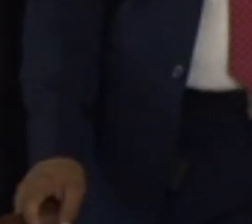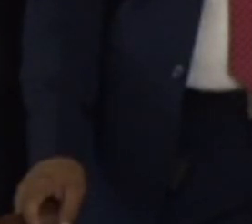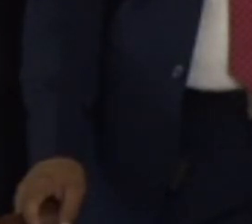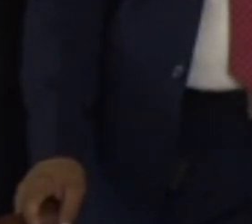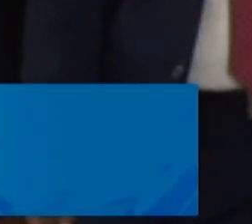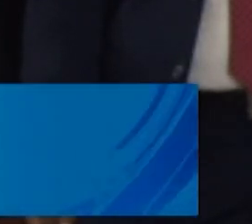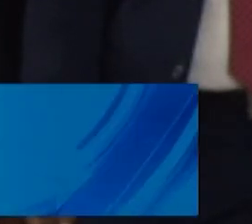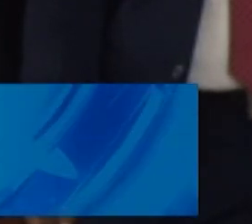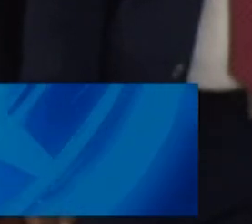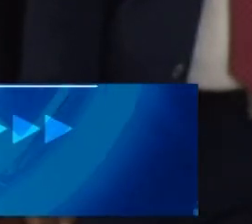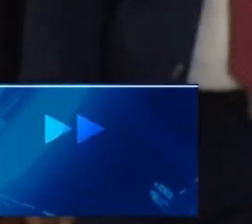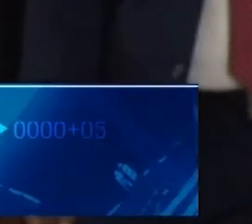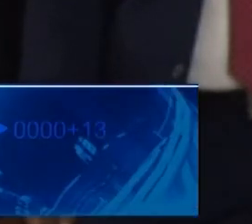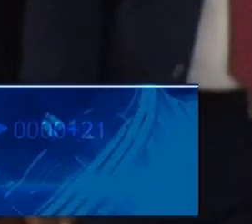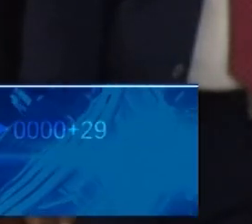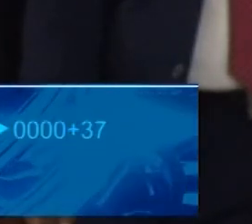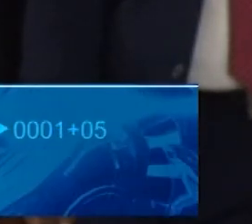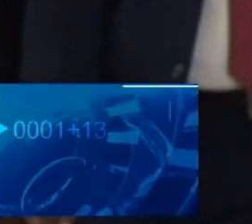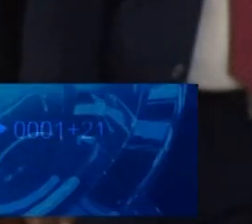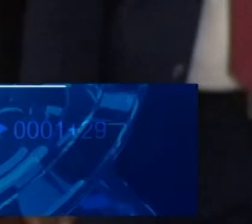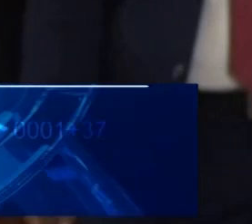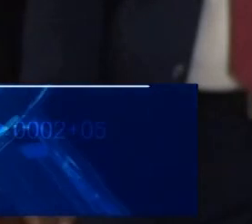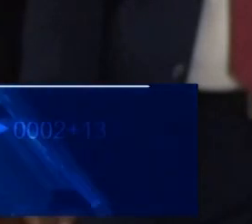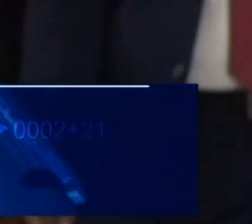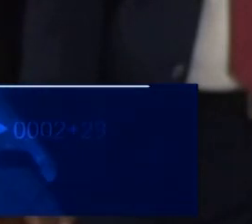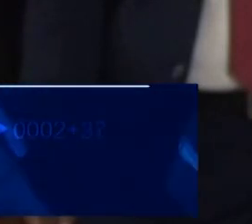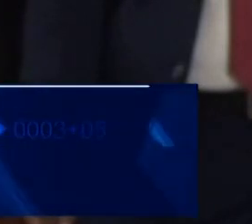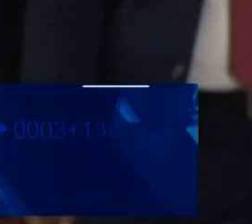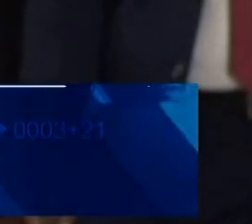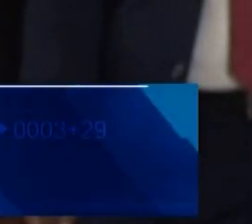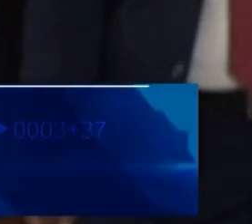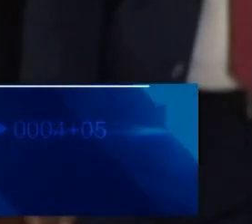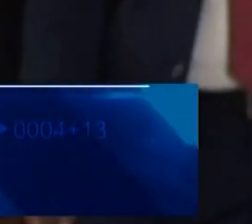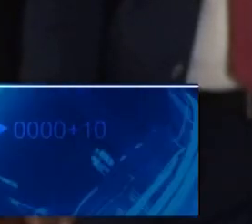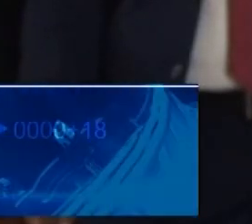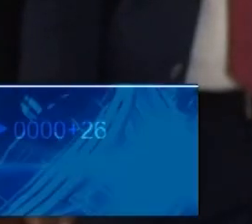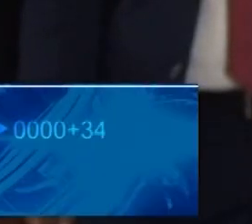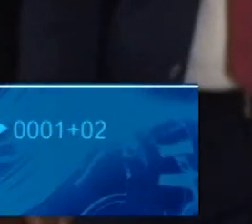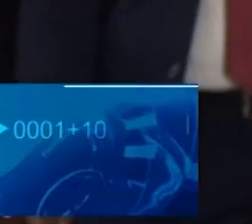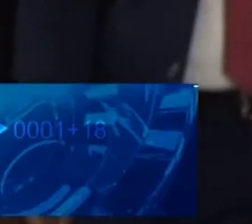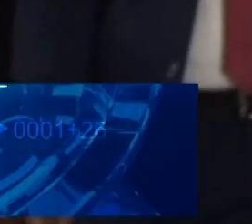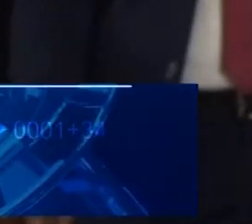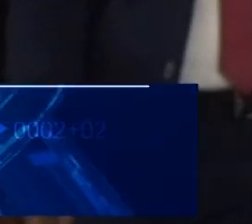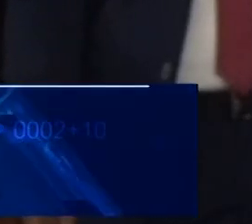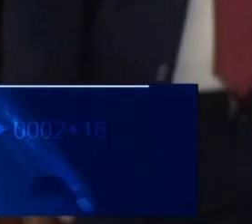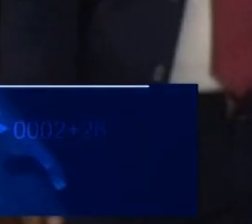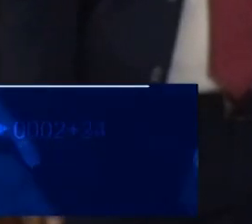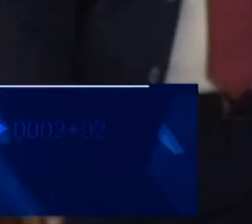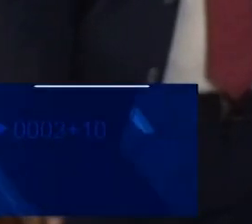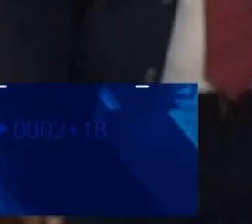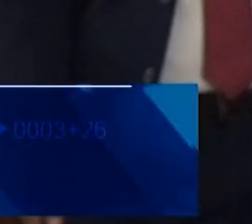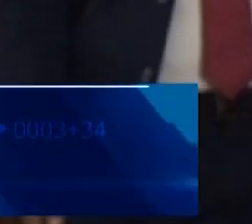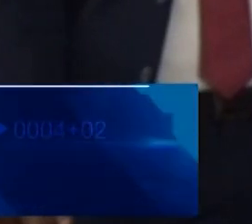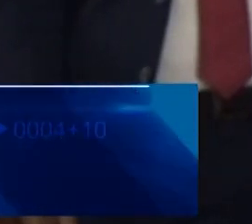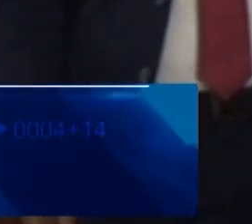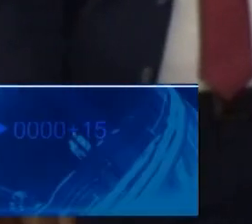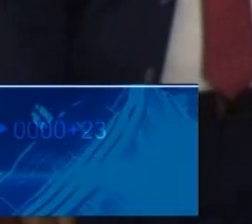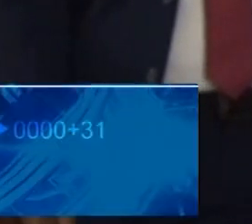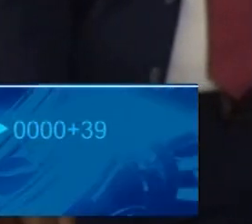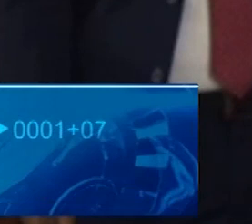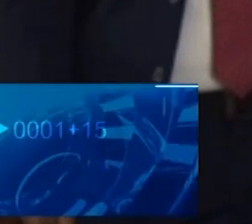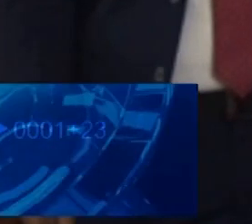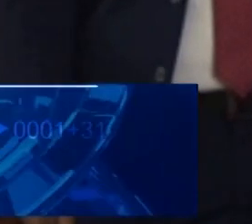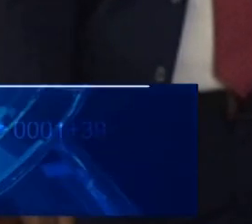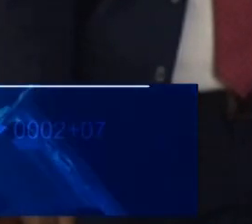son imprescindibles. Hoy les reconocemos a algunos de ustedes, pero